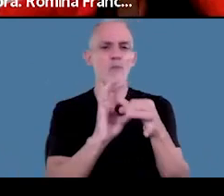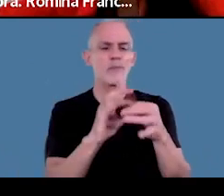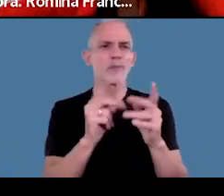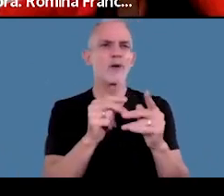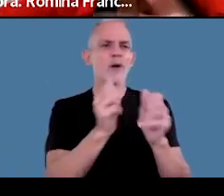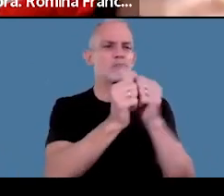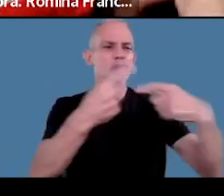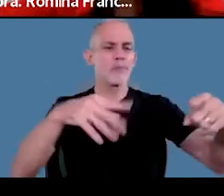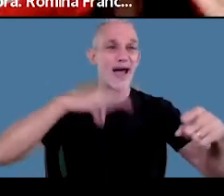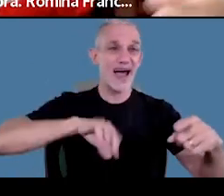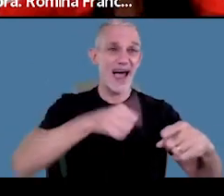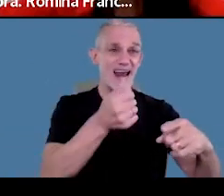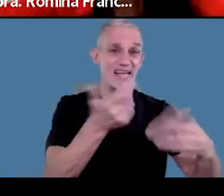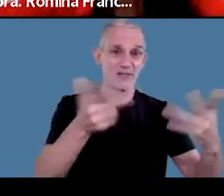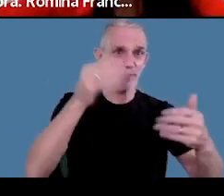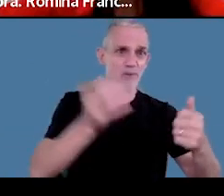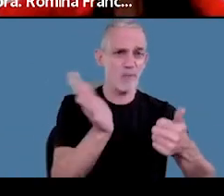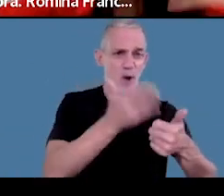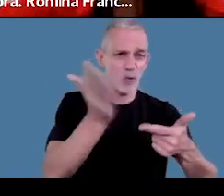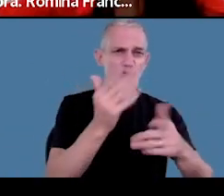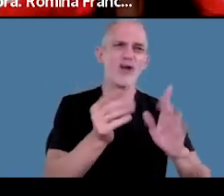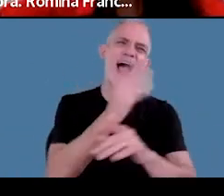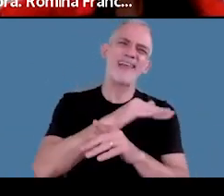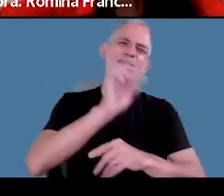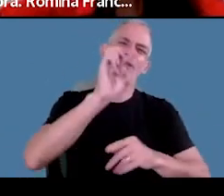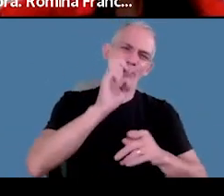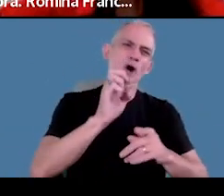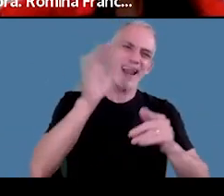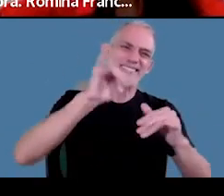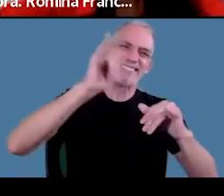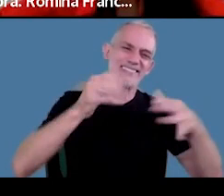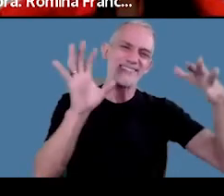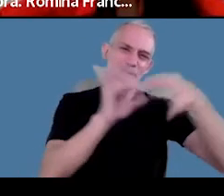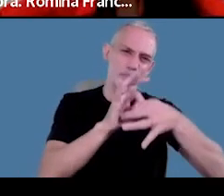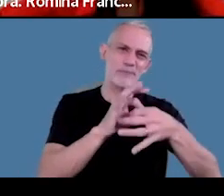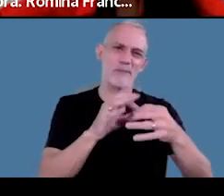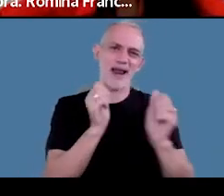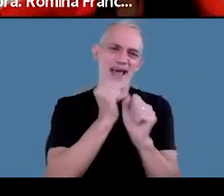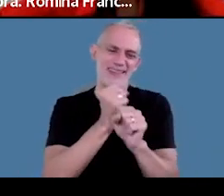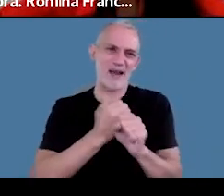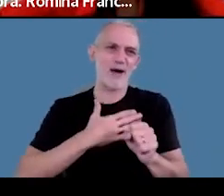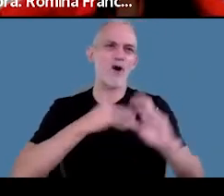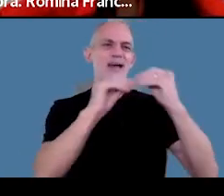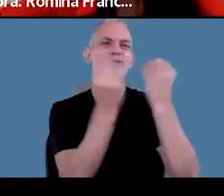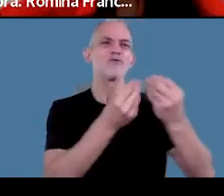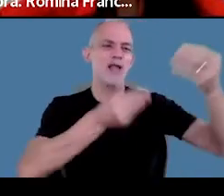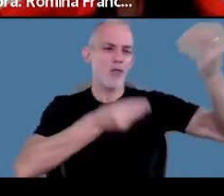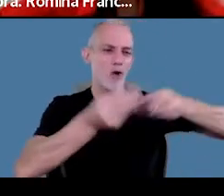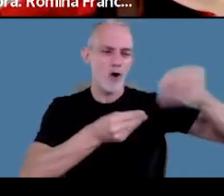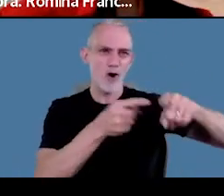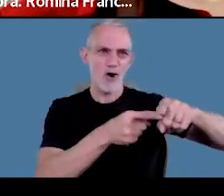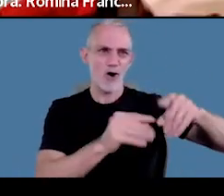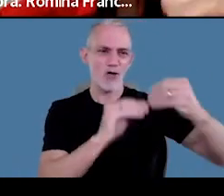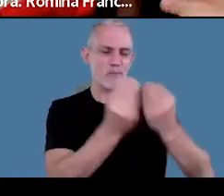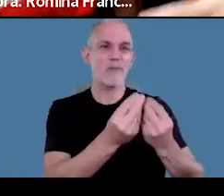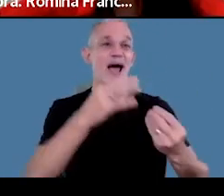de ganancias grabadas, y vieron que en el anterior caso de moneda extranjera, cuando está vinculado con el resultado de